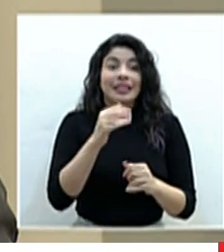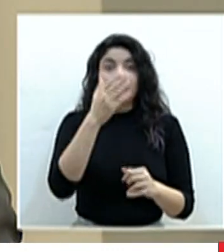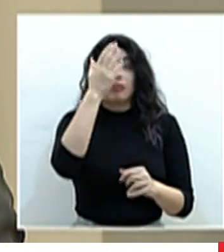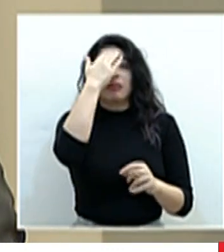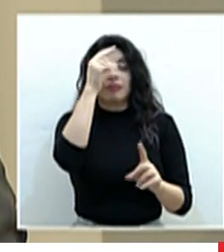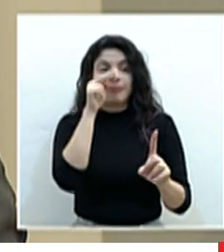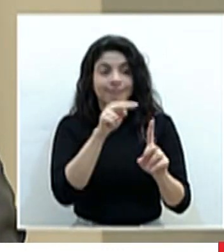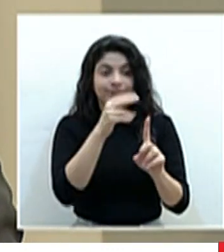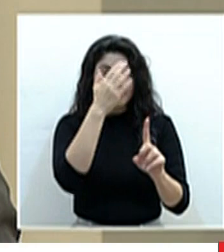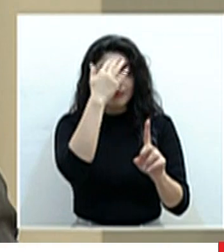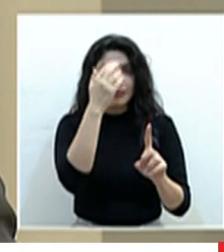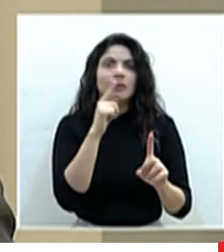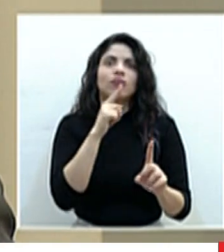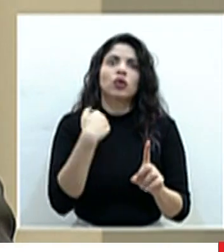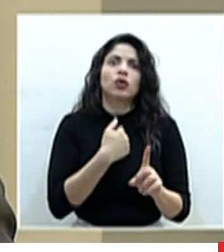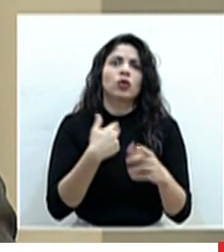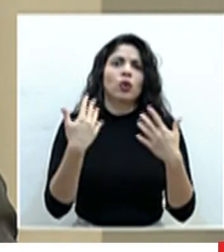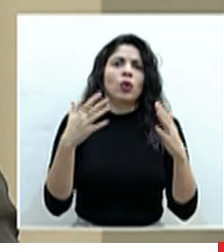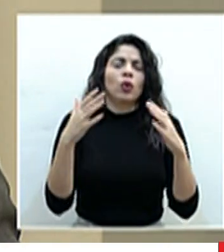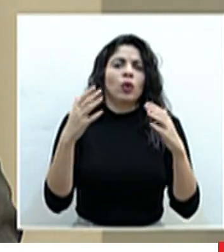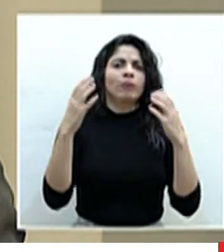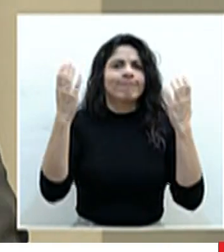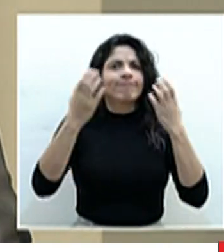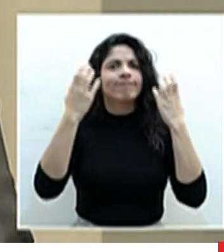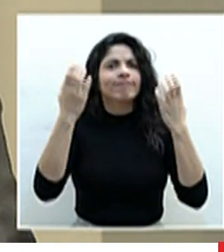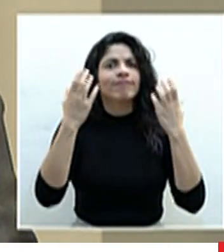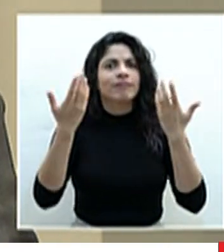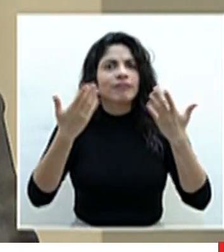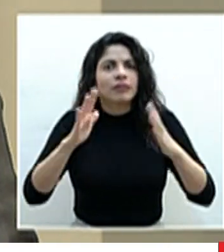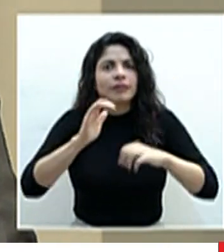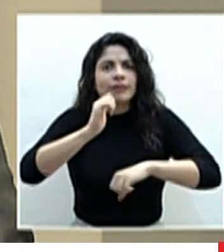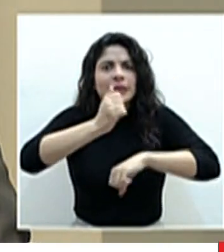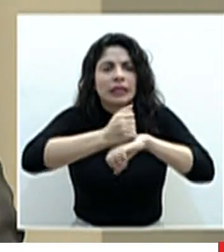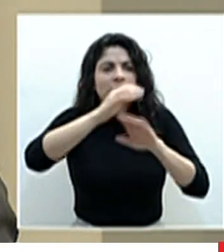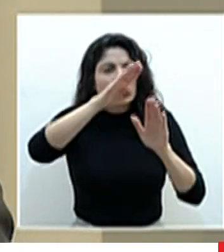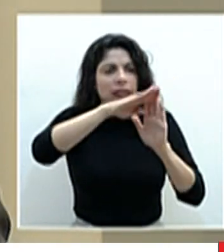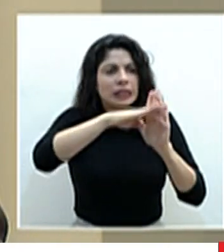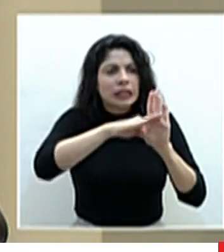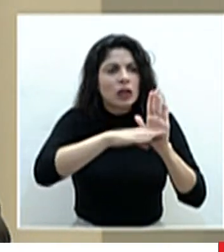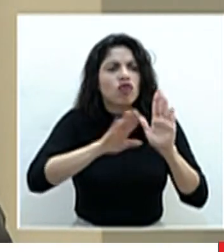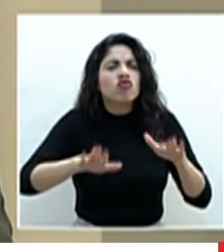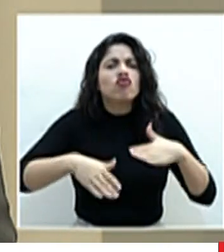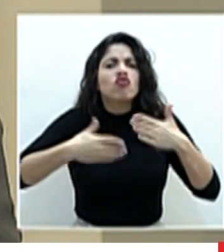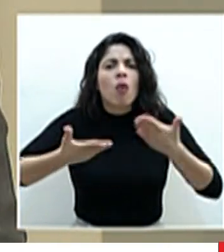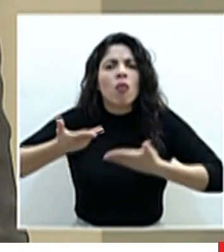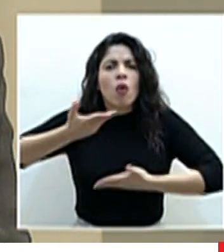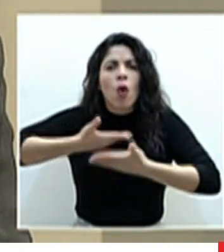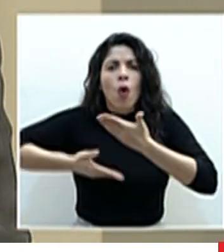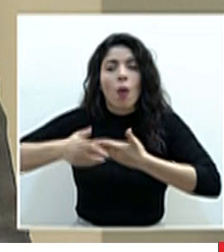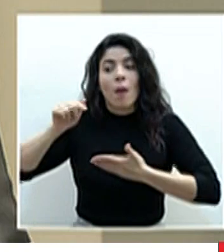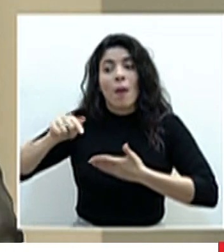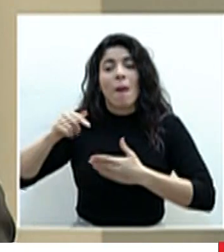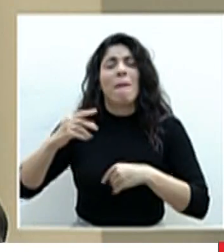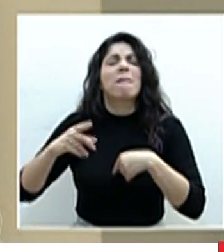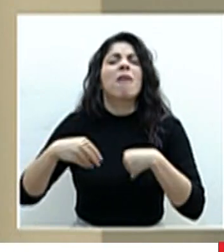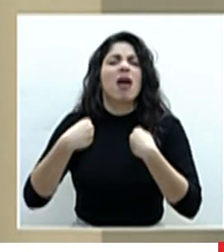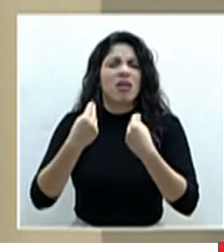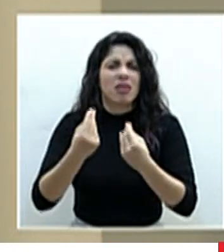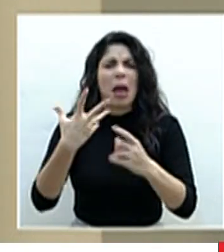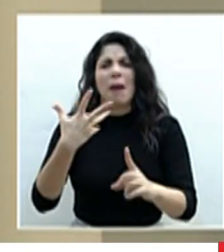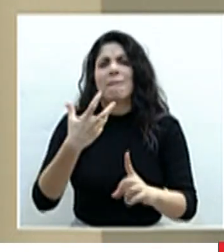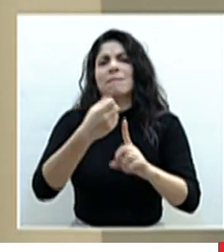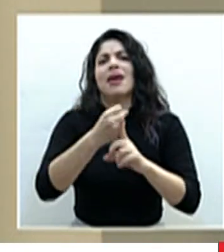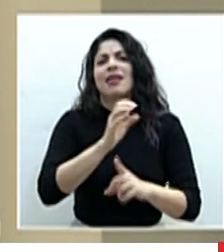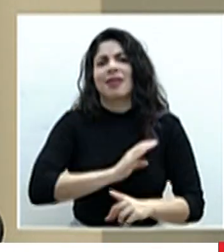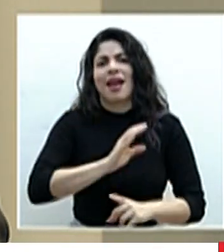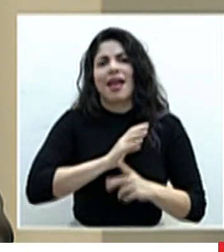que podamos haber llegado a definir los parámetros de esa cooperación que tendrán un impacto directo en la calidad de